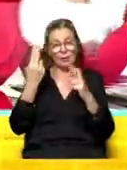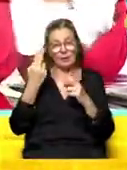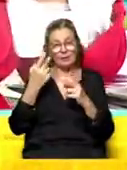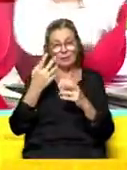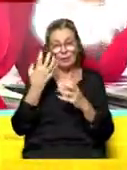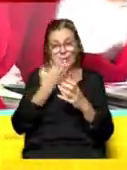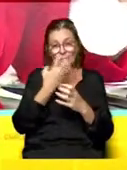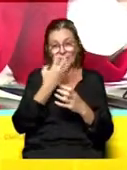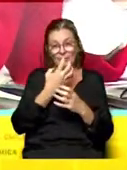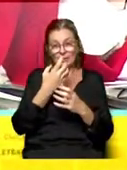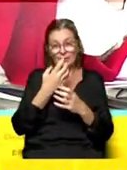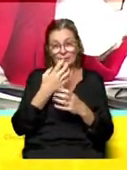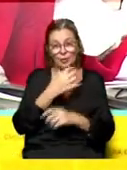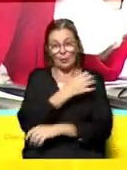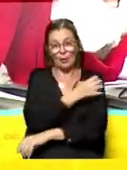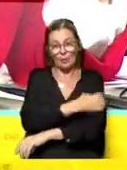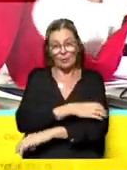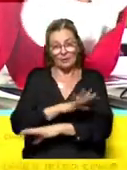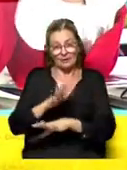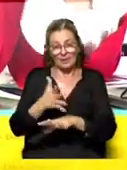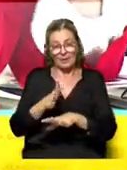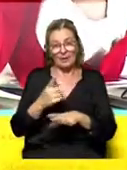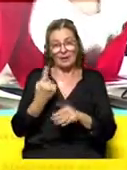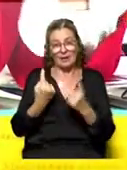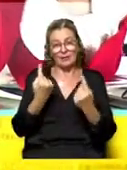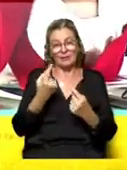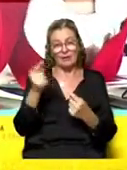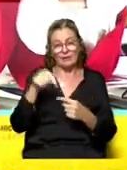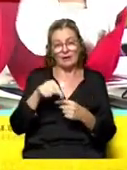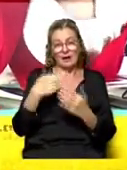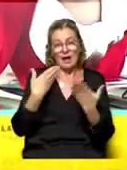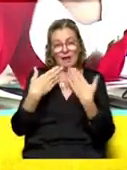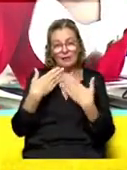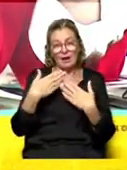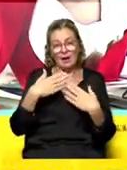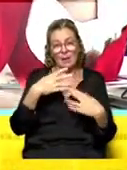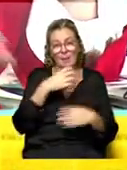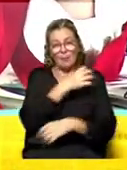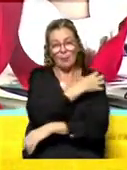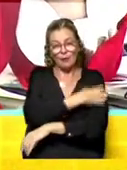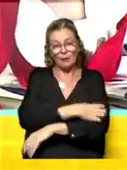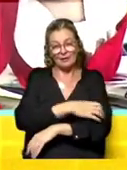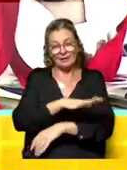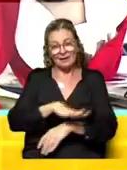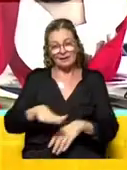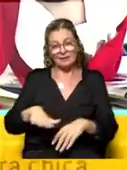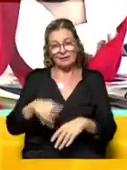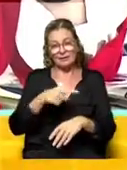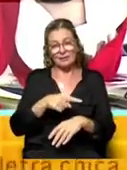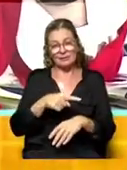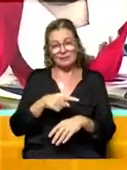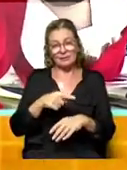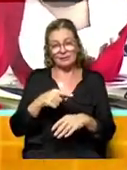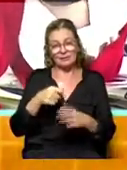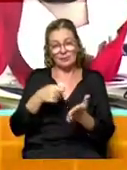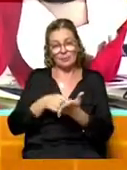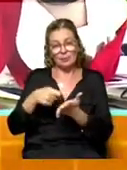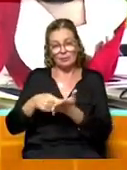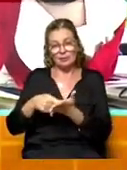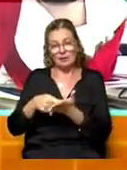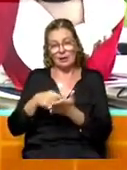desgarrantes, son los, como los de pobreza. Cada vez que uno viene a hablar de pobreza infantil, de impuestos y hasta dónde